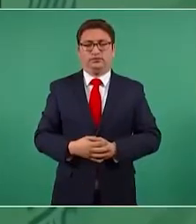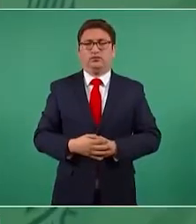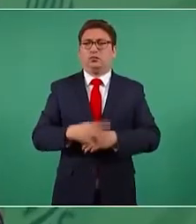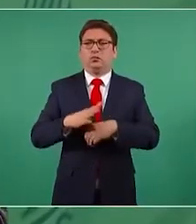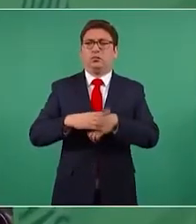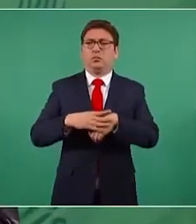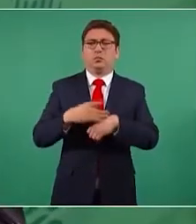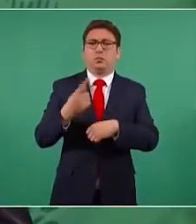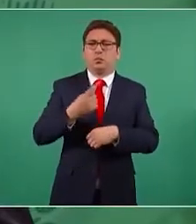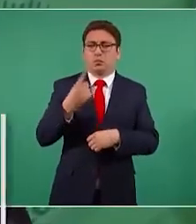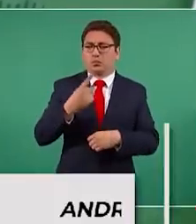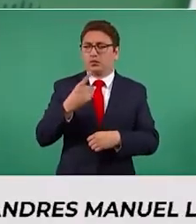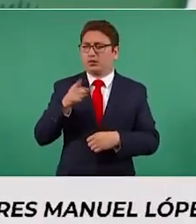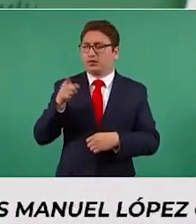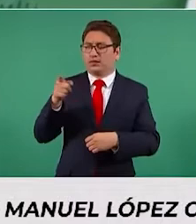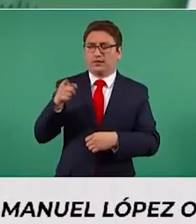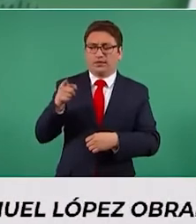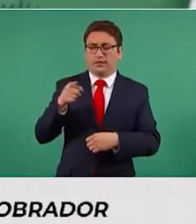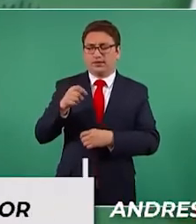¿Por qué juzgar a Salinas?